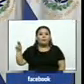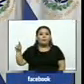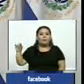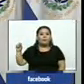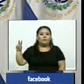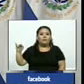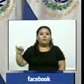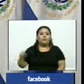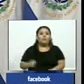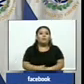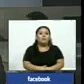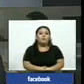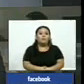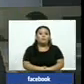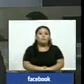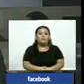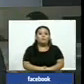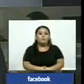Hechos.